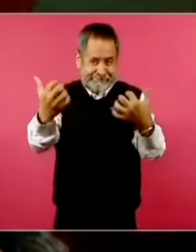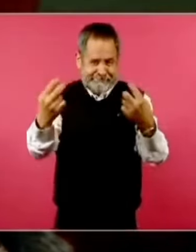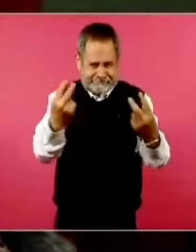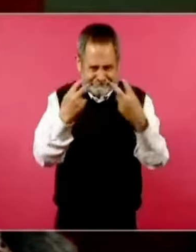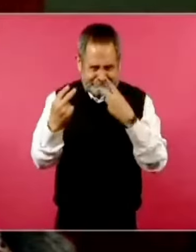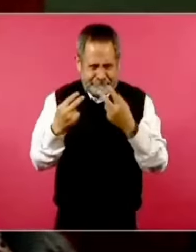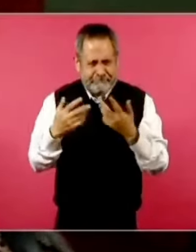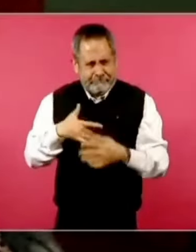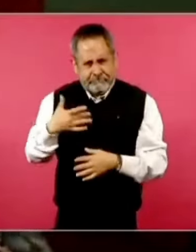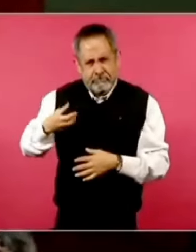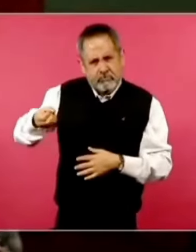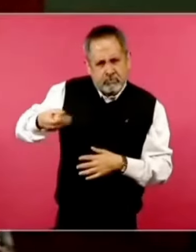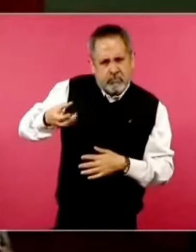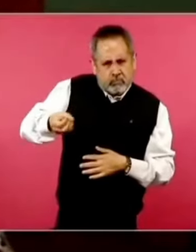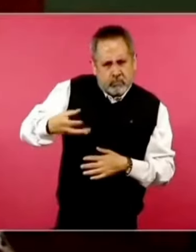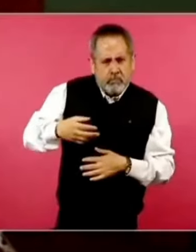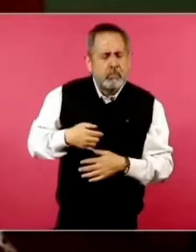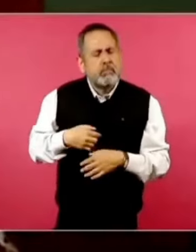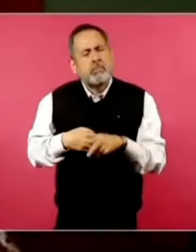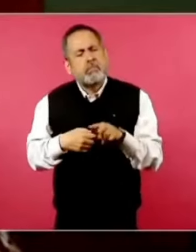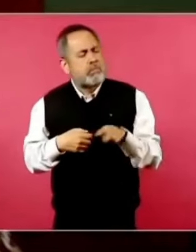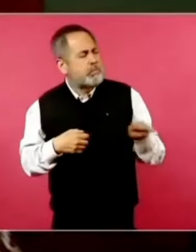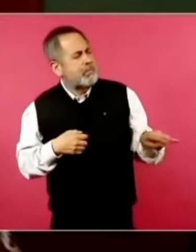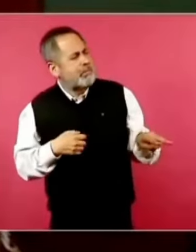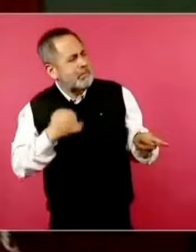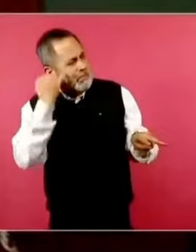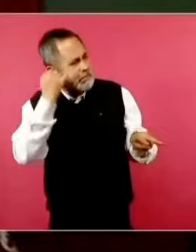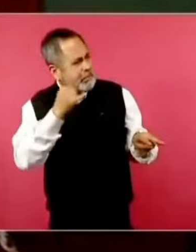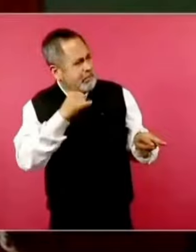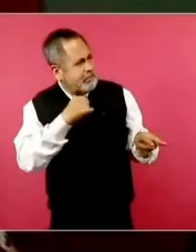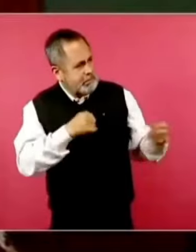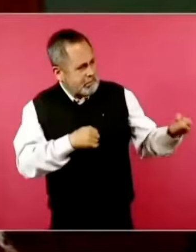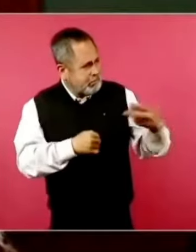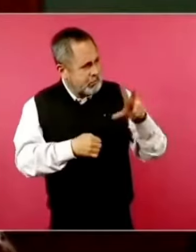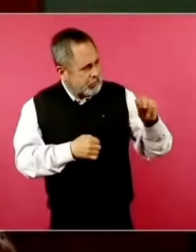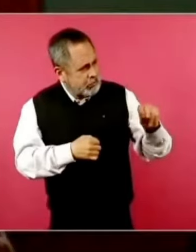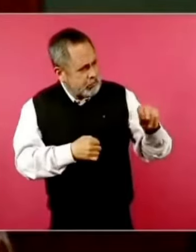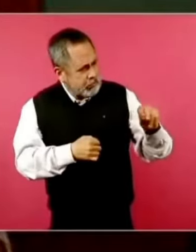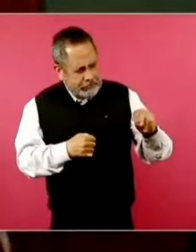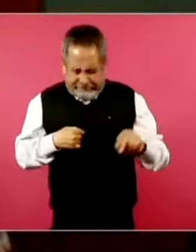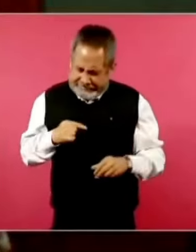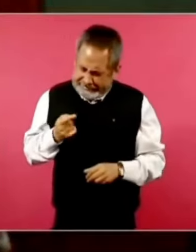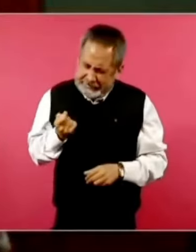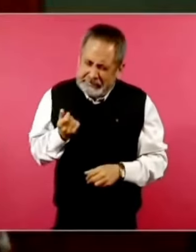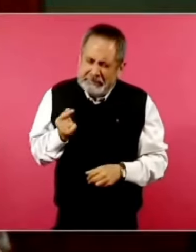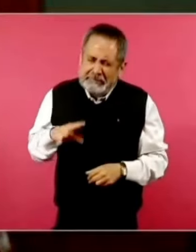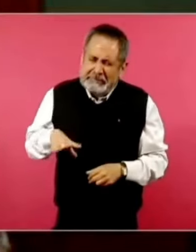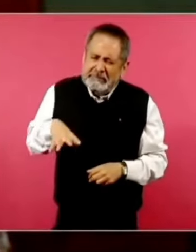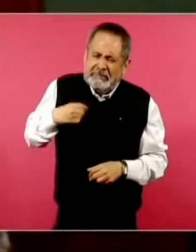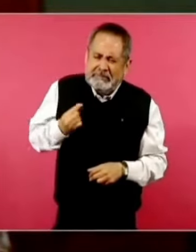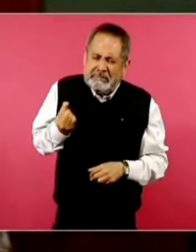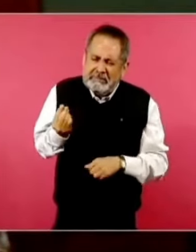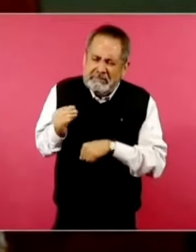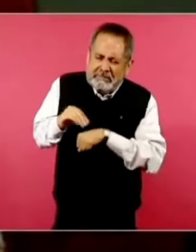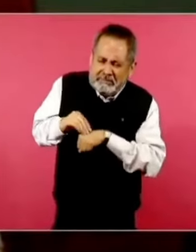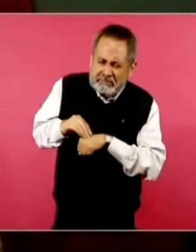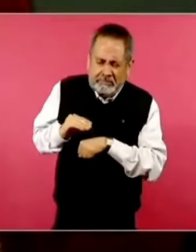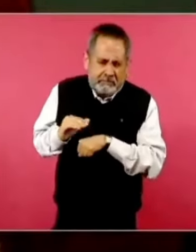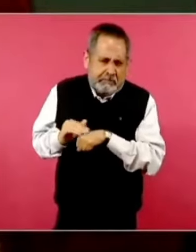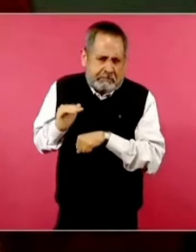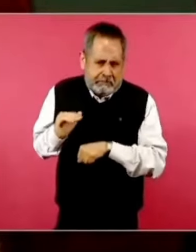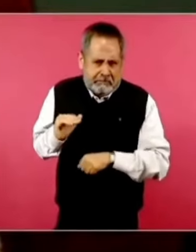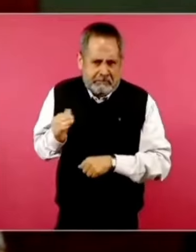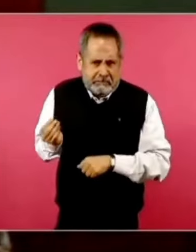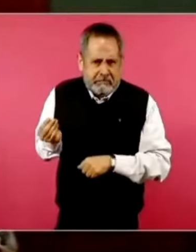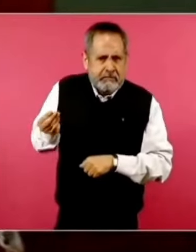Yo tengo ya, desde que empecé a escuchar esa idea de no darles, pues yo hago el esfuerzo y les doy un poquito más de lo que al final de